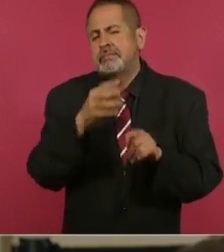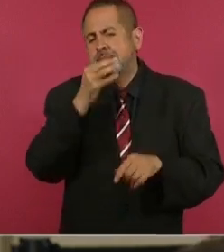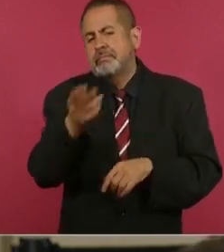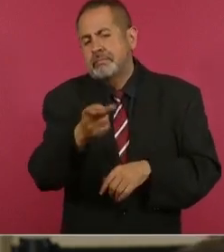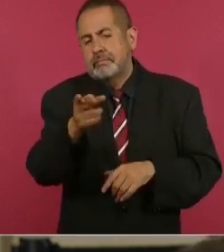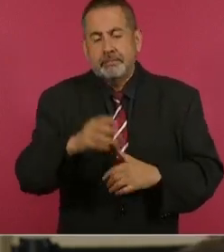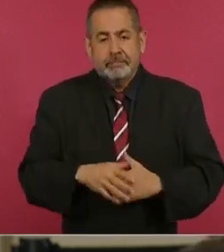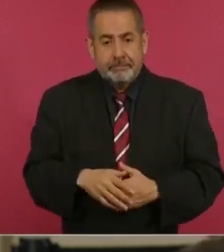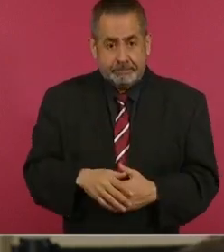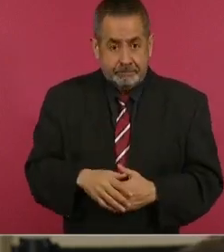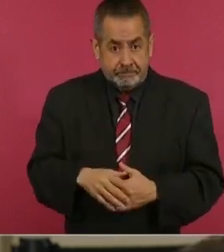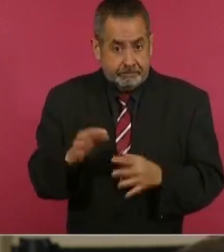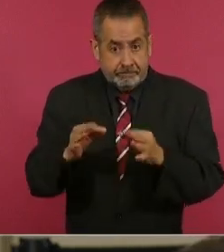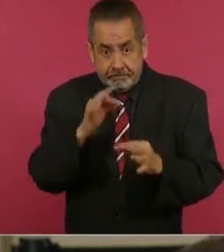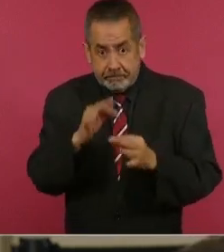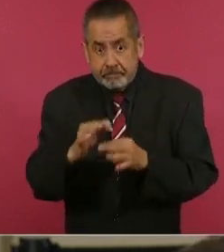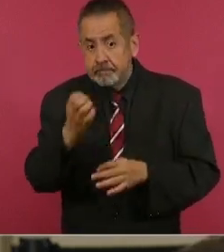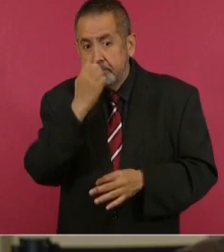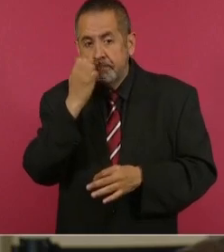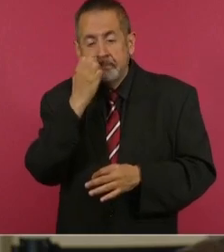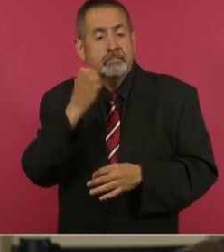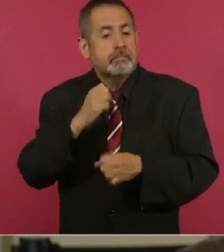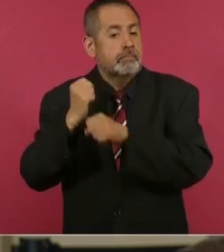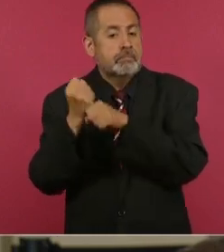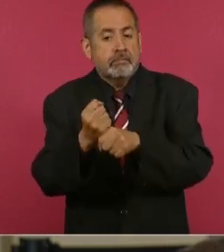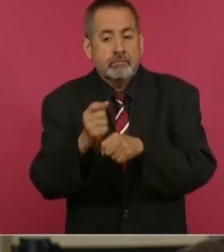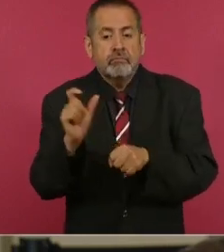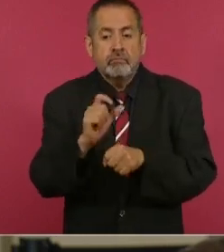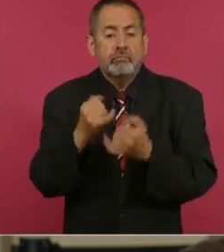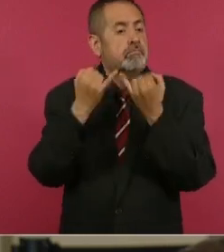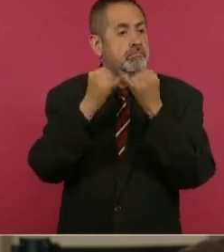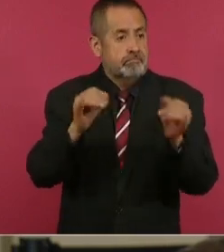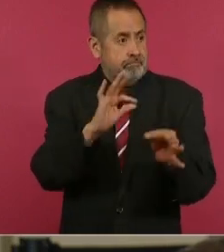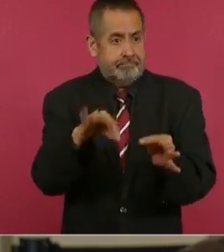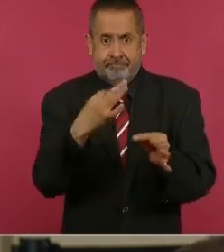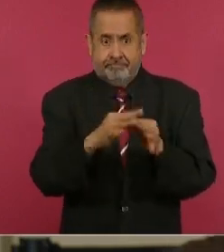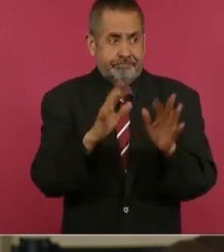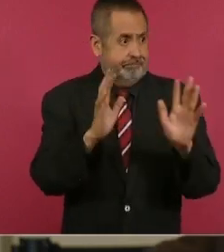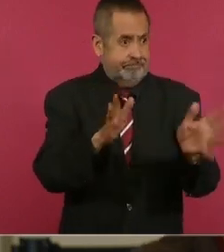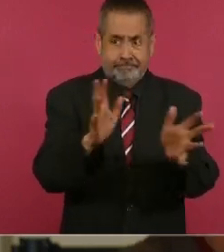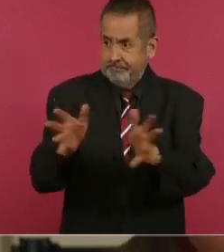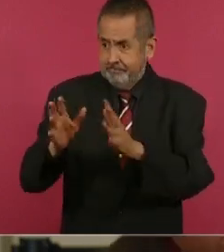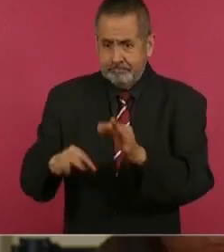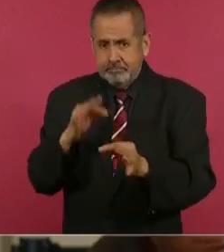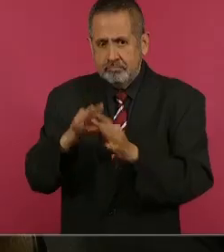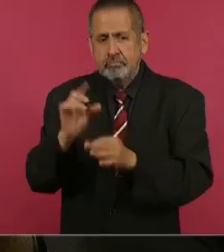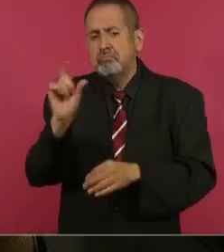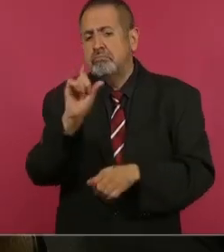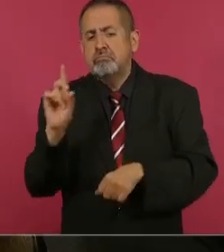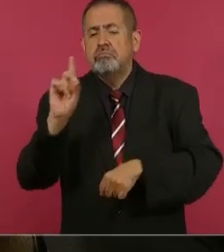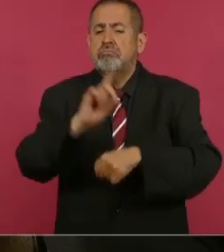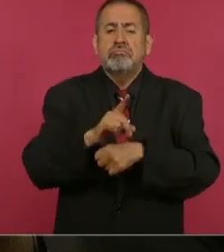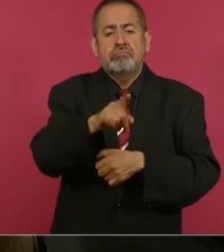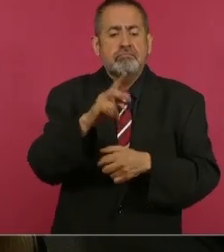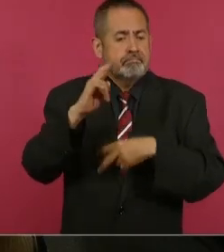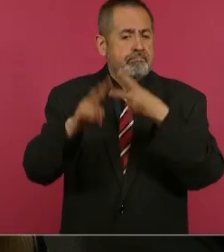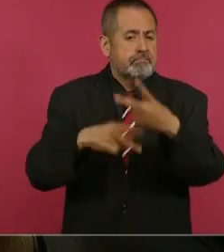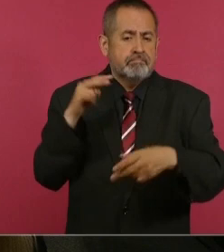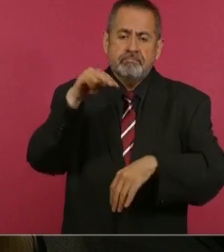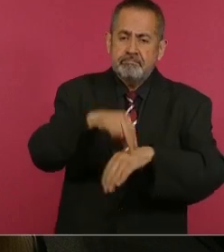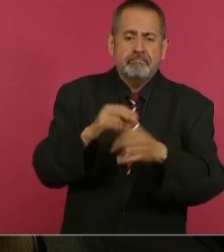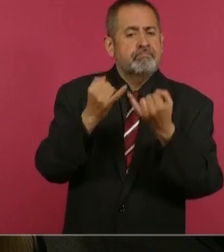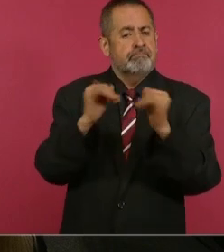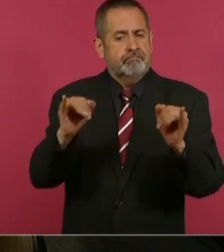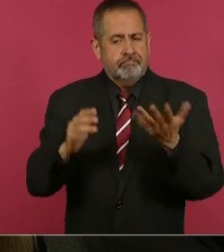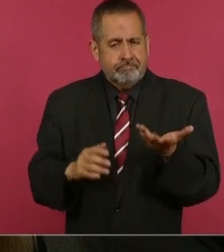oiga, ya están listas las escuelas de béisbol, ¿cuándo va a ir a inaugurarlas? Están funcionando incluso ya en Sonora. Estamos muy